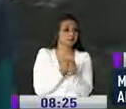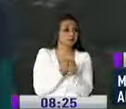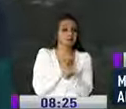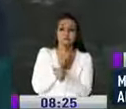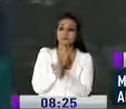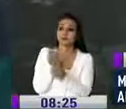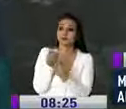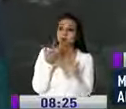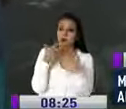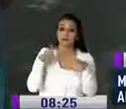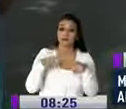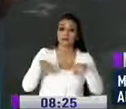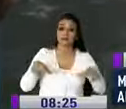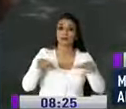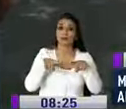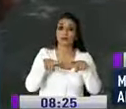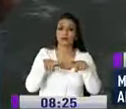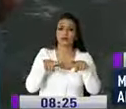que incluso aquí hay